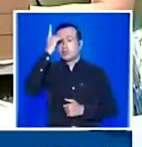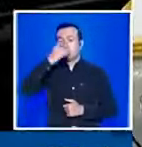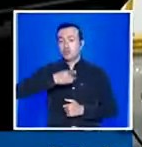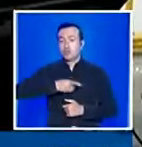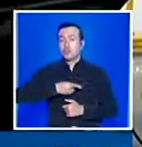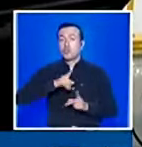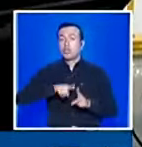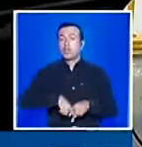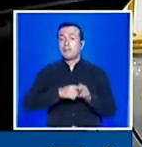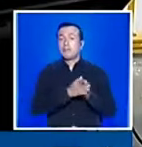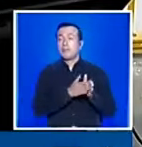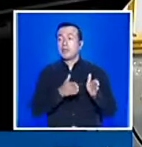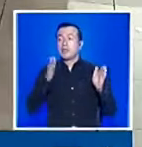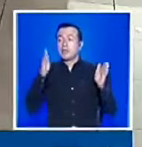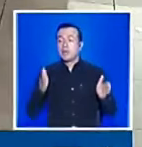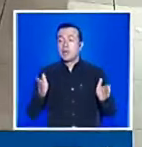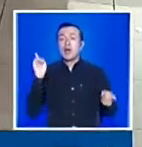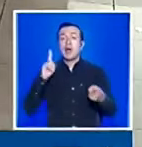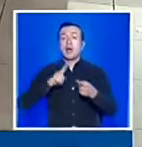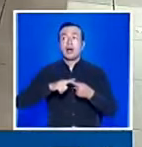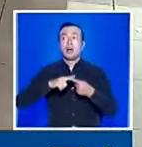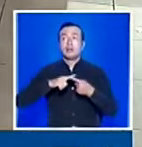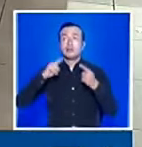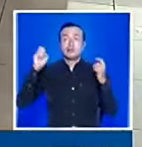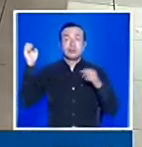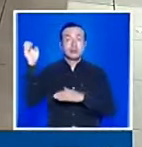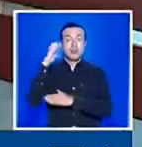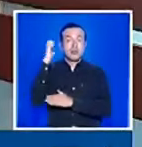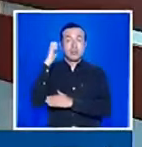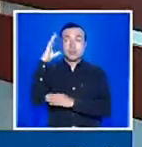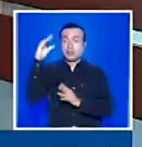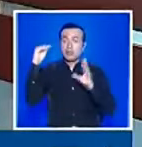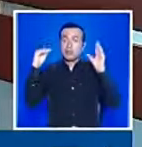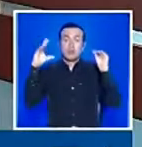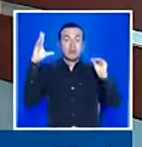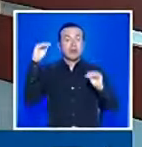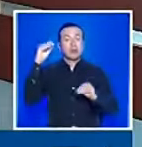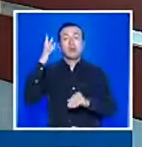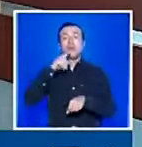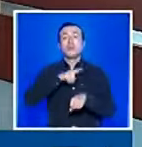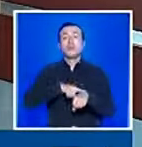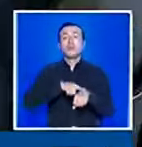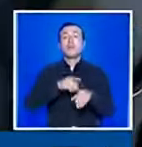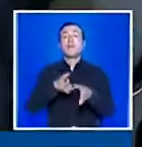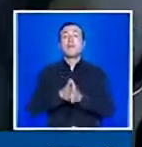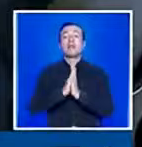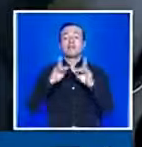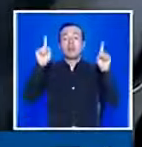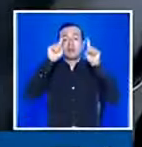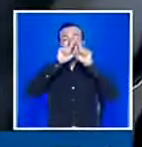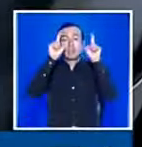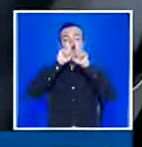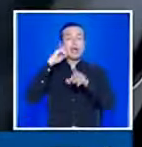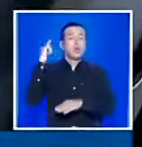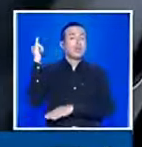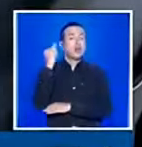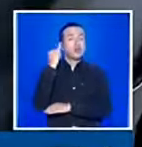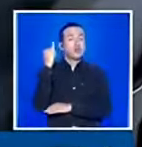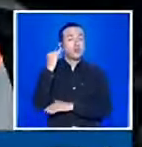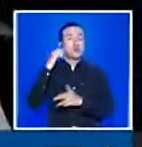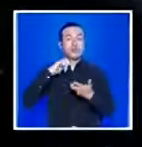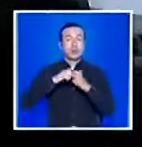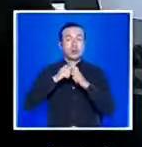aplicará mientras dure la emergencia. Esta resolución se estableció por un pedido del sector industrial afectados